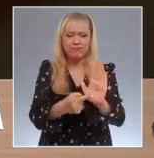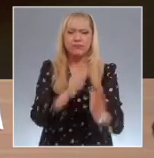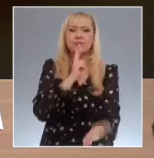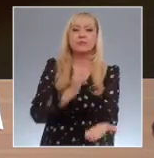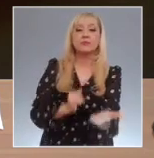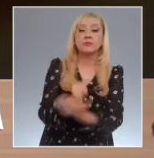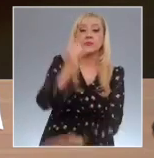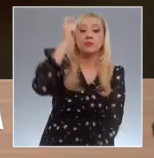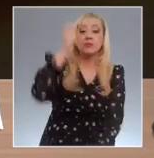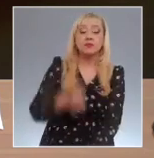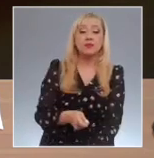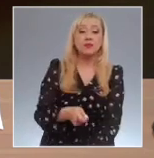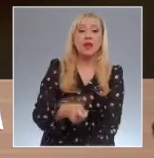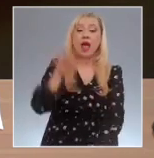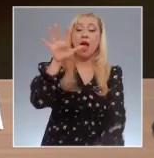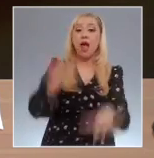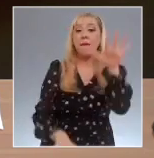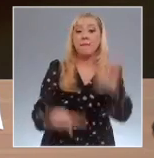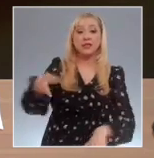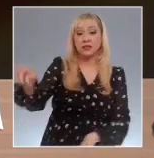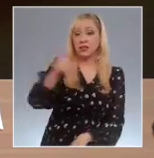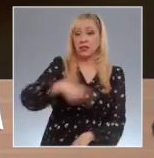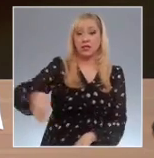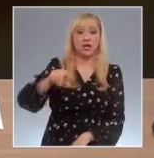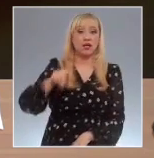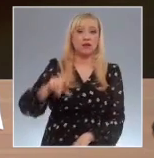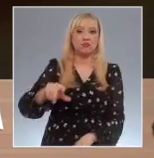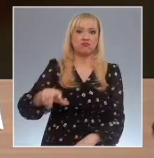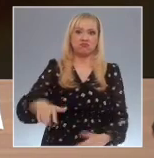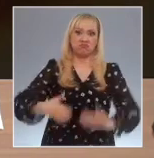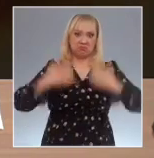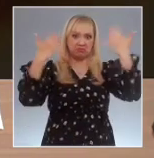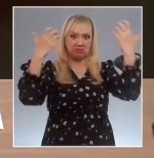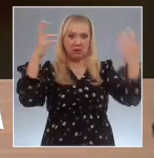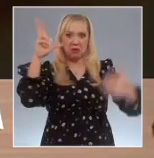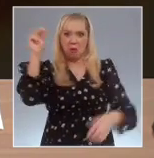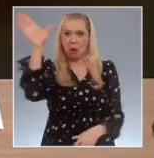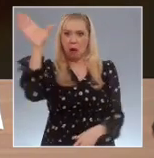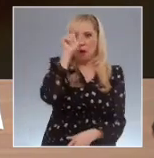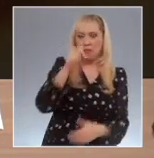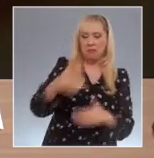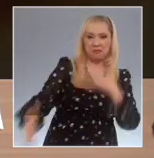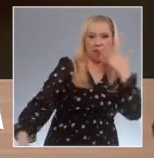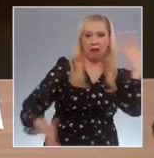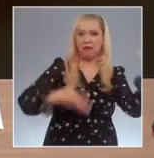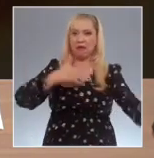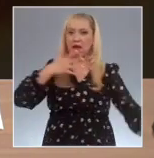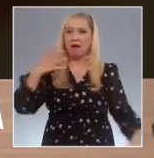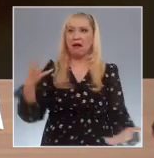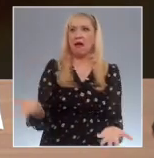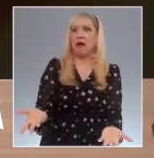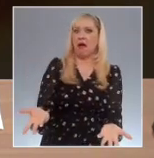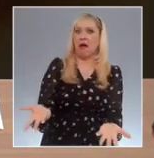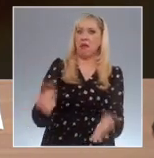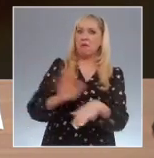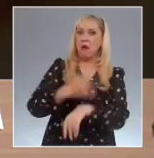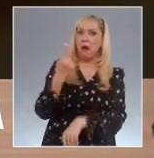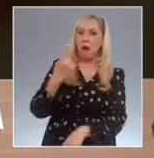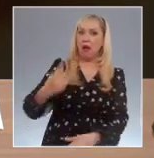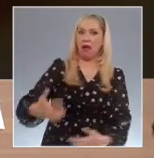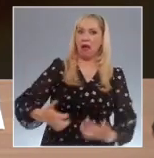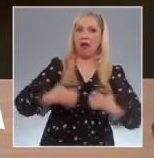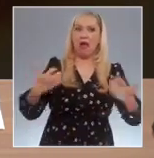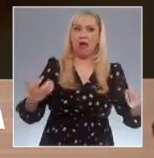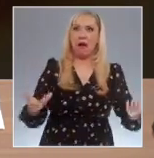bien recibidas por aquella parte que no obtiene una resolución acorde a sus intereses, lo que nos